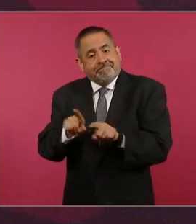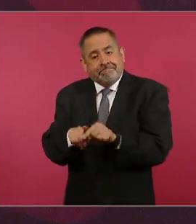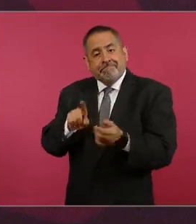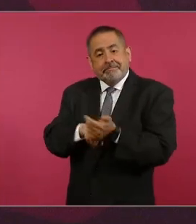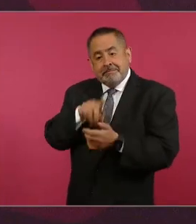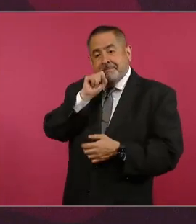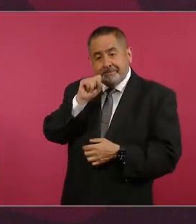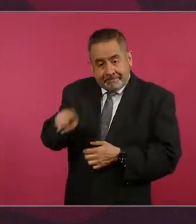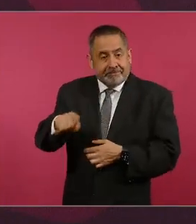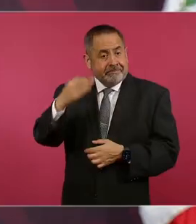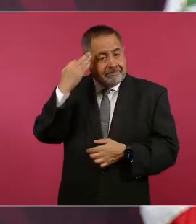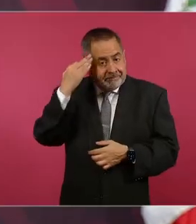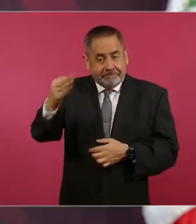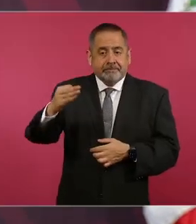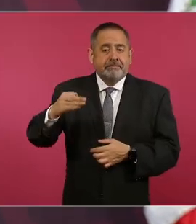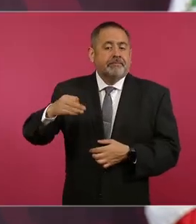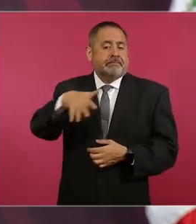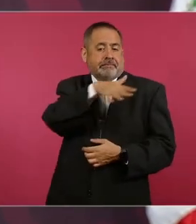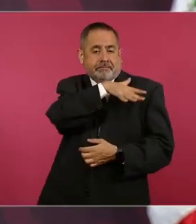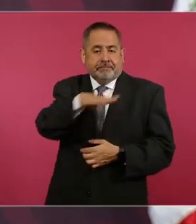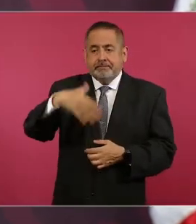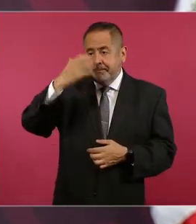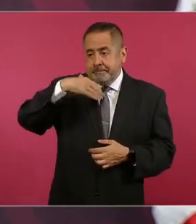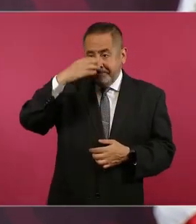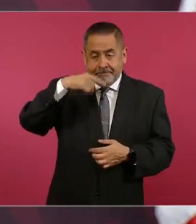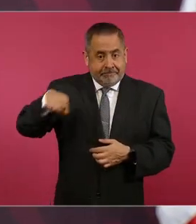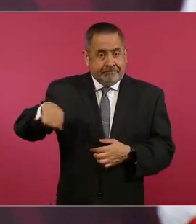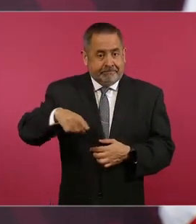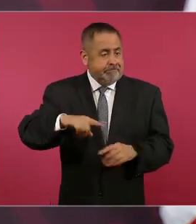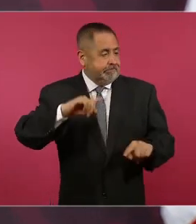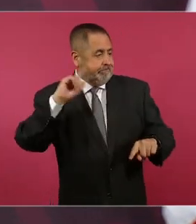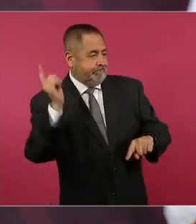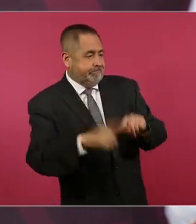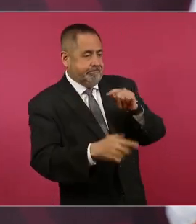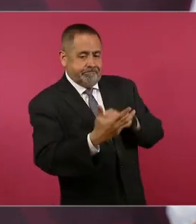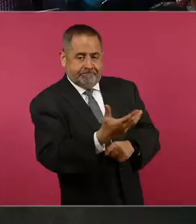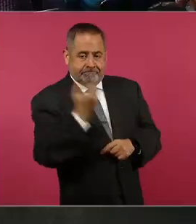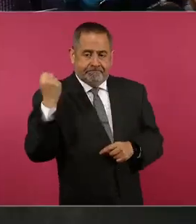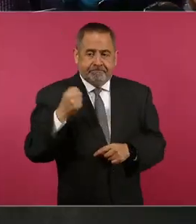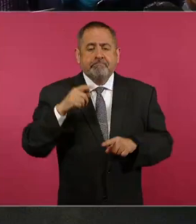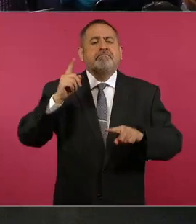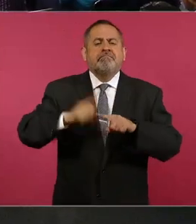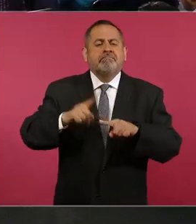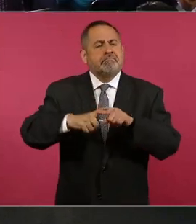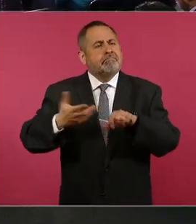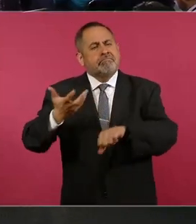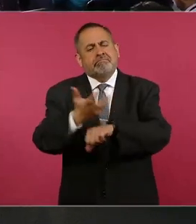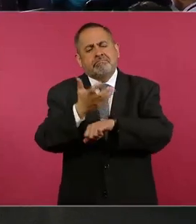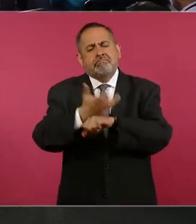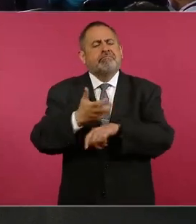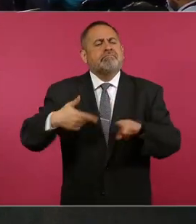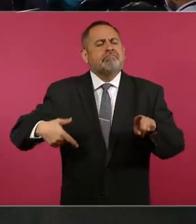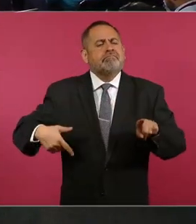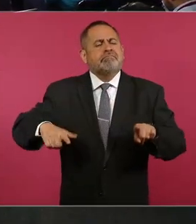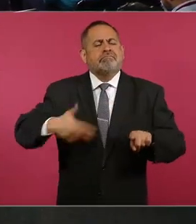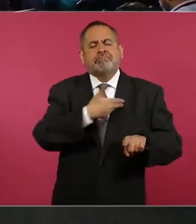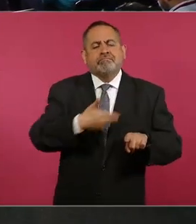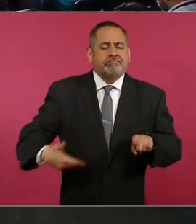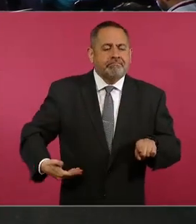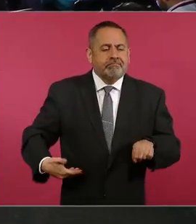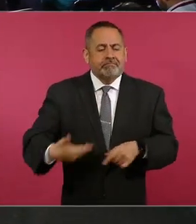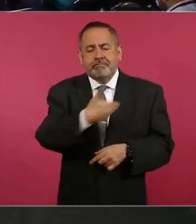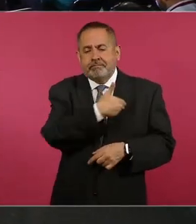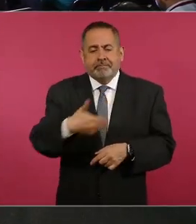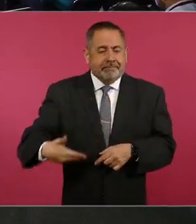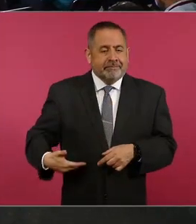cuando la expropiación gobernaba Estados Unidos el presidente Franklin